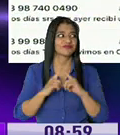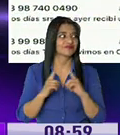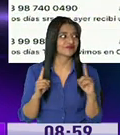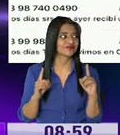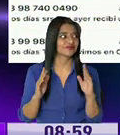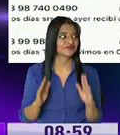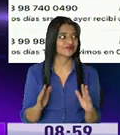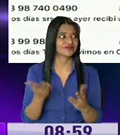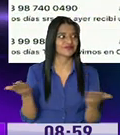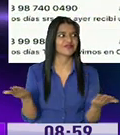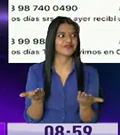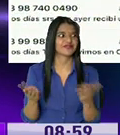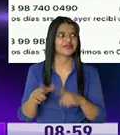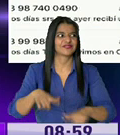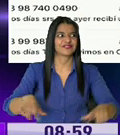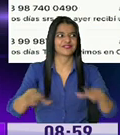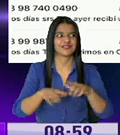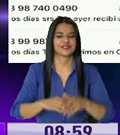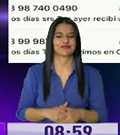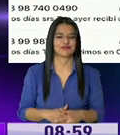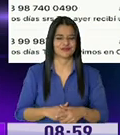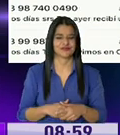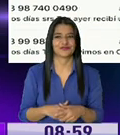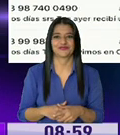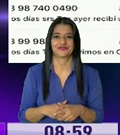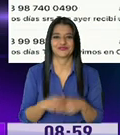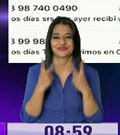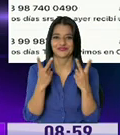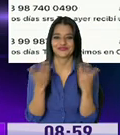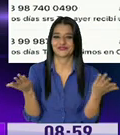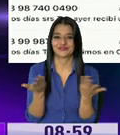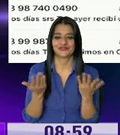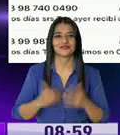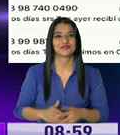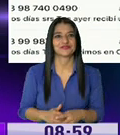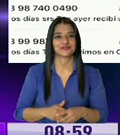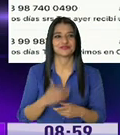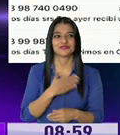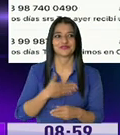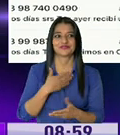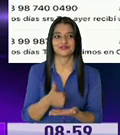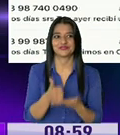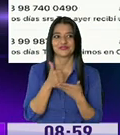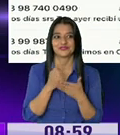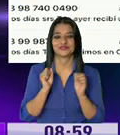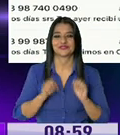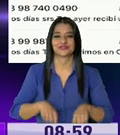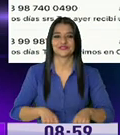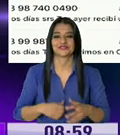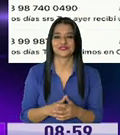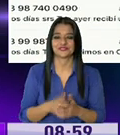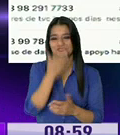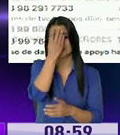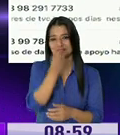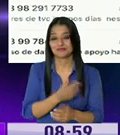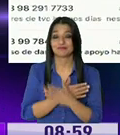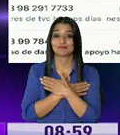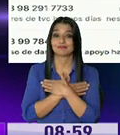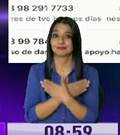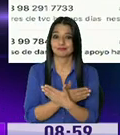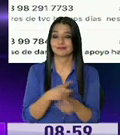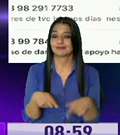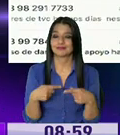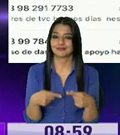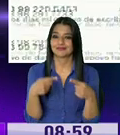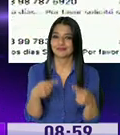dónde estás, porque nos cuenta, pero no nos dice en dónde, ¿no? Por favor, para poder ayudar. Buenos días, felicitaciones por su labor que hacen todos los